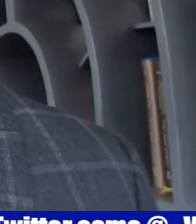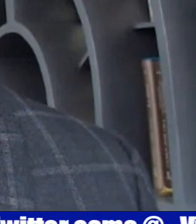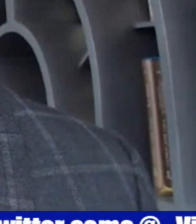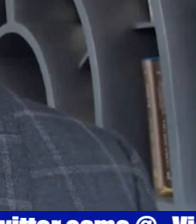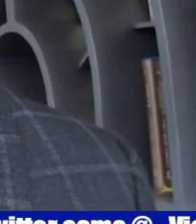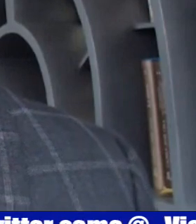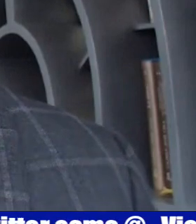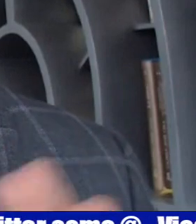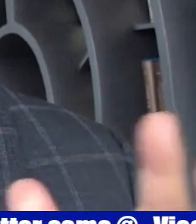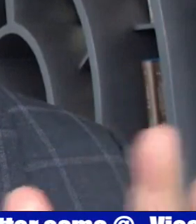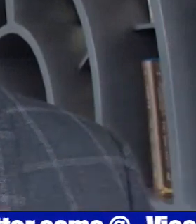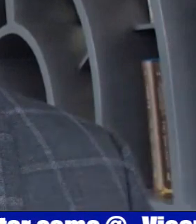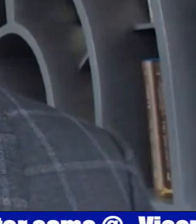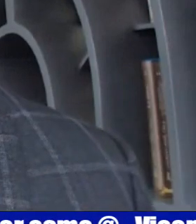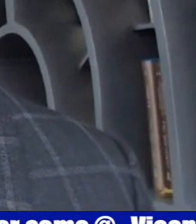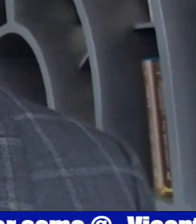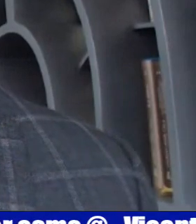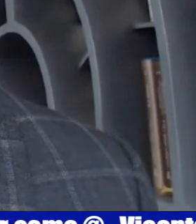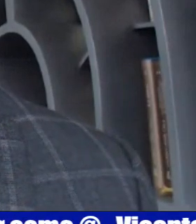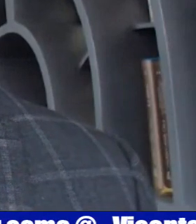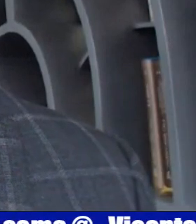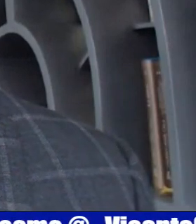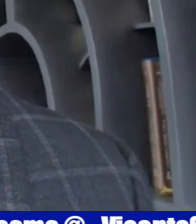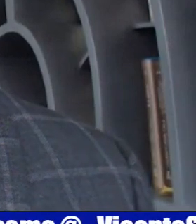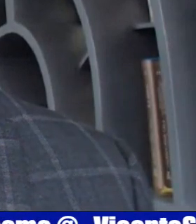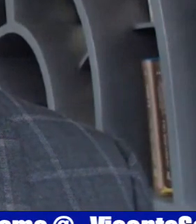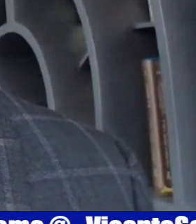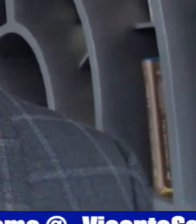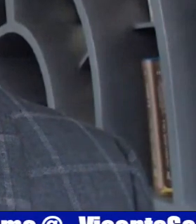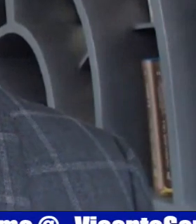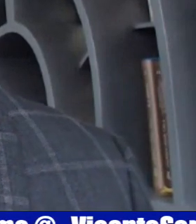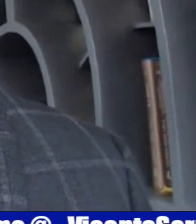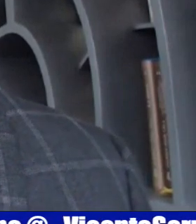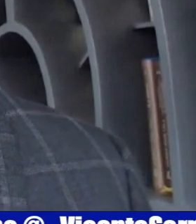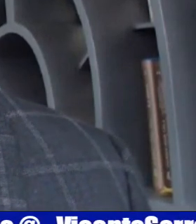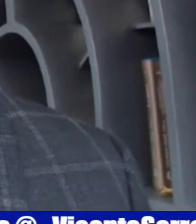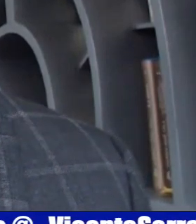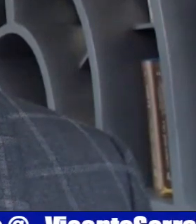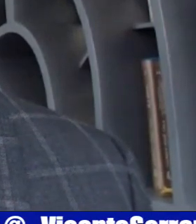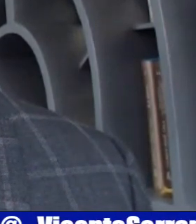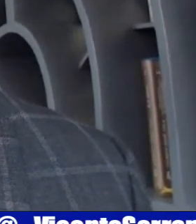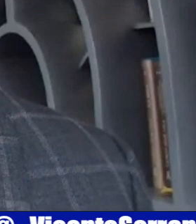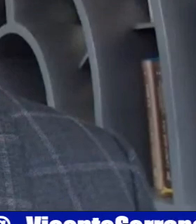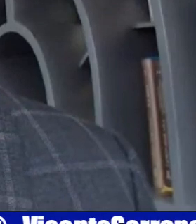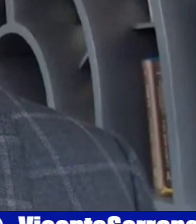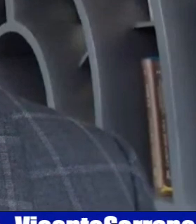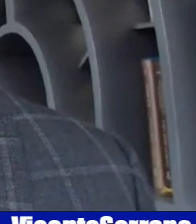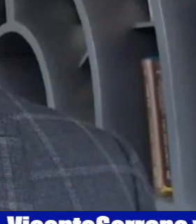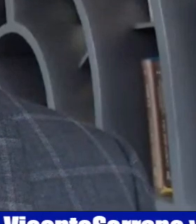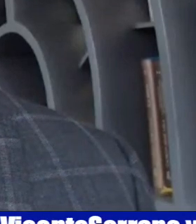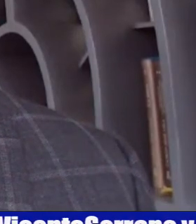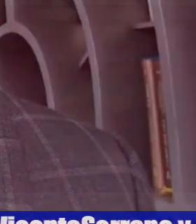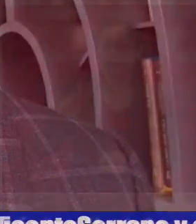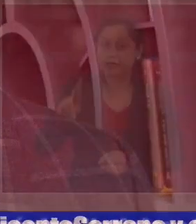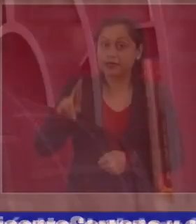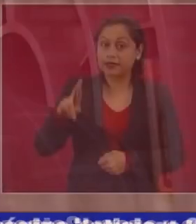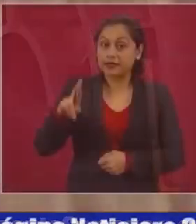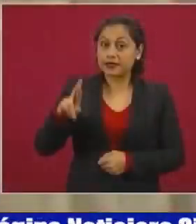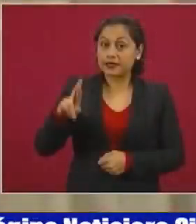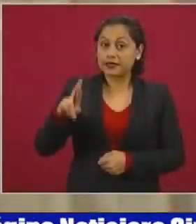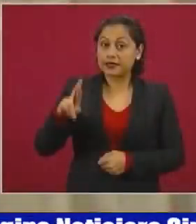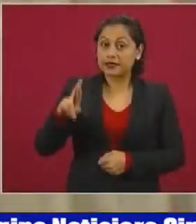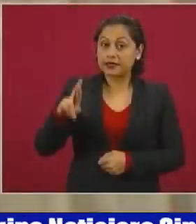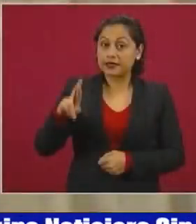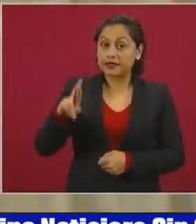renuncia porque no estuvo de acuerdo con los procedimientos que se siguieron para aprobar las órdenes de aprehensión. Ahora